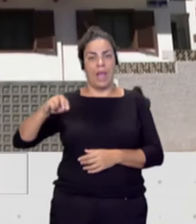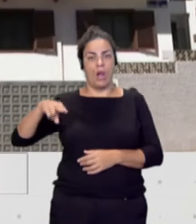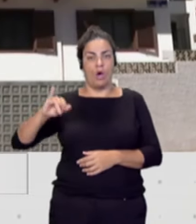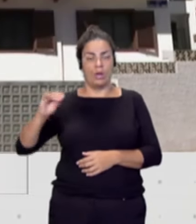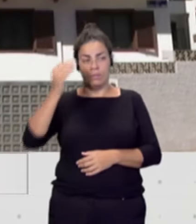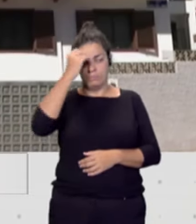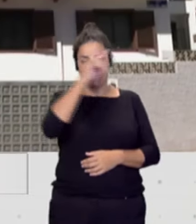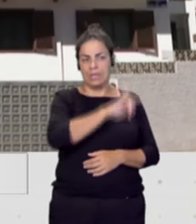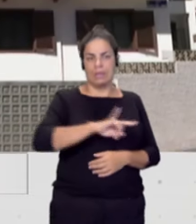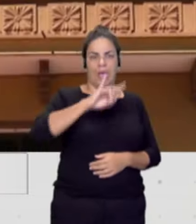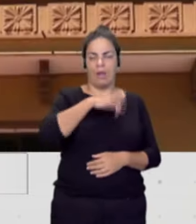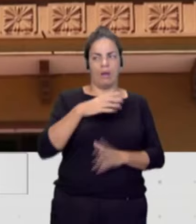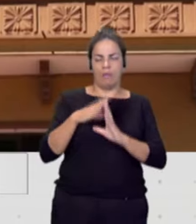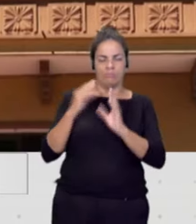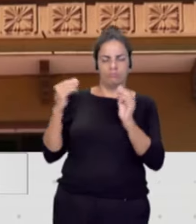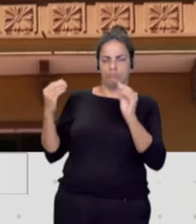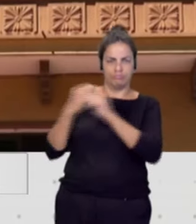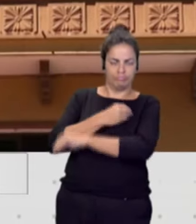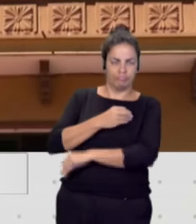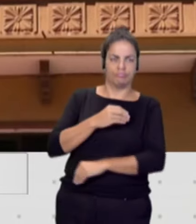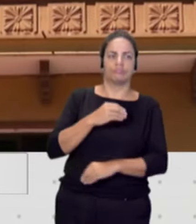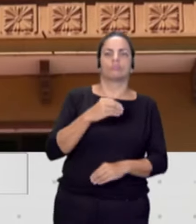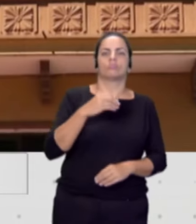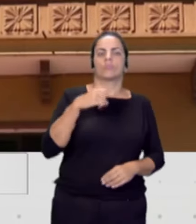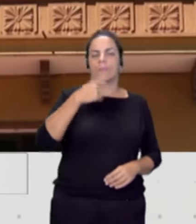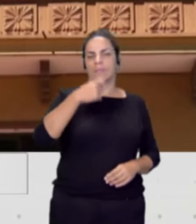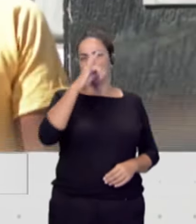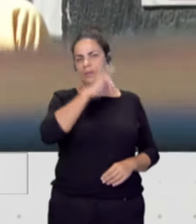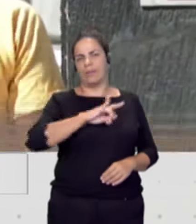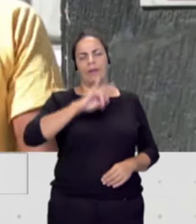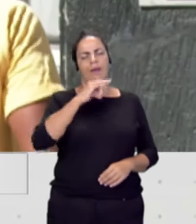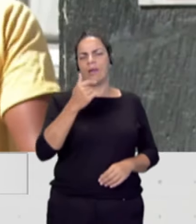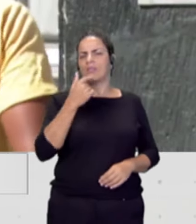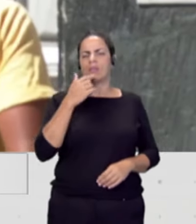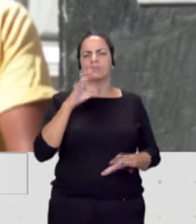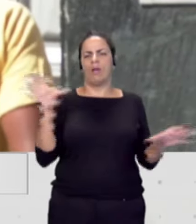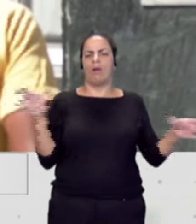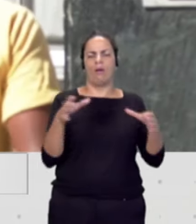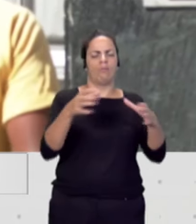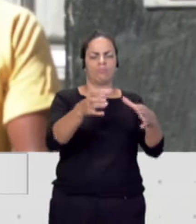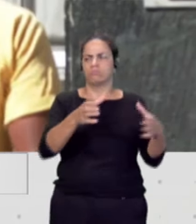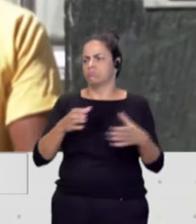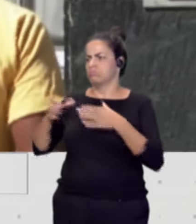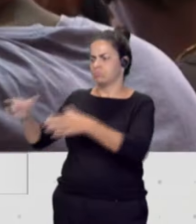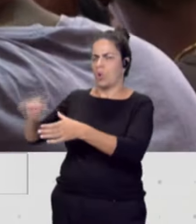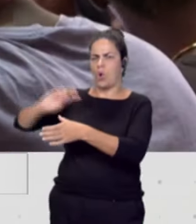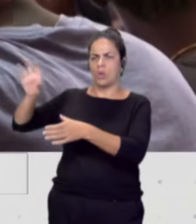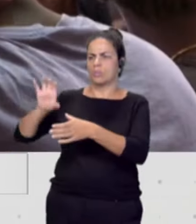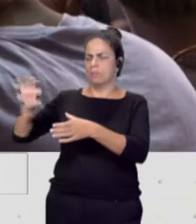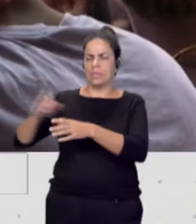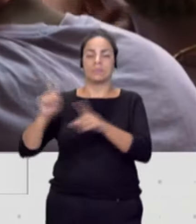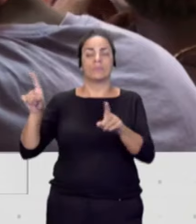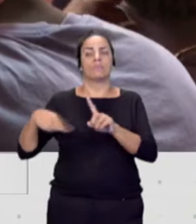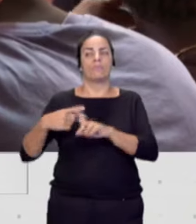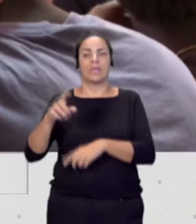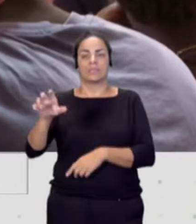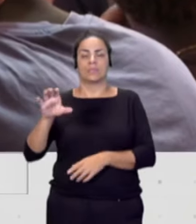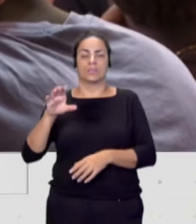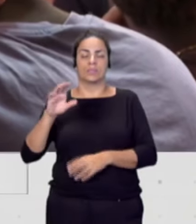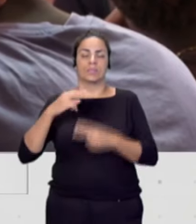presidente de la comunidad autónoma, esas deportaciones masivas. Tampoco está de acuerdo José Alberto Díaz Esteban, que pertenece a Coalición Canaria de Tenerife, pero sí está de